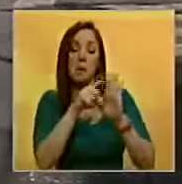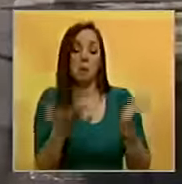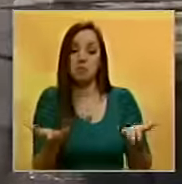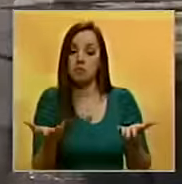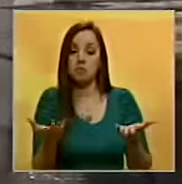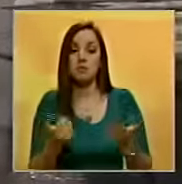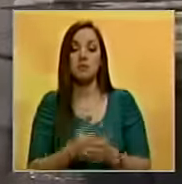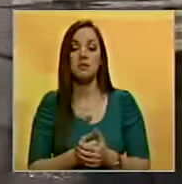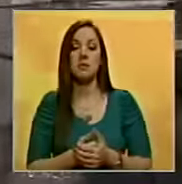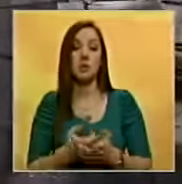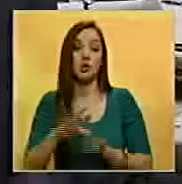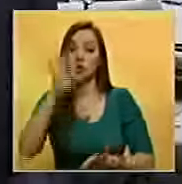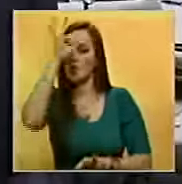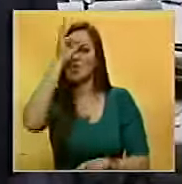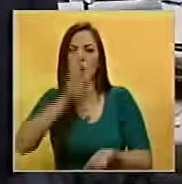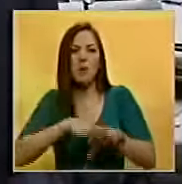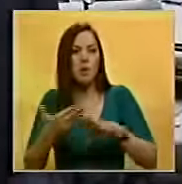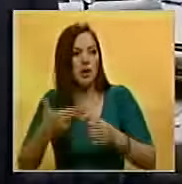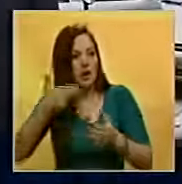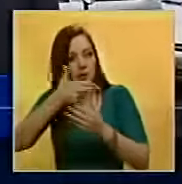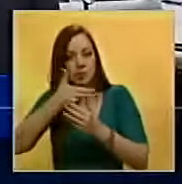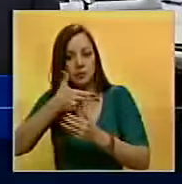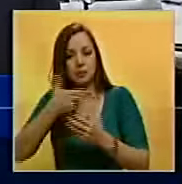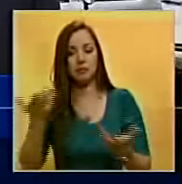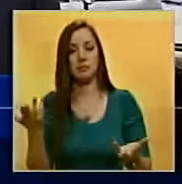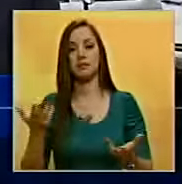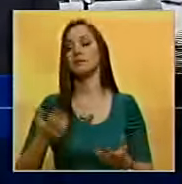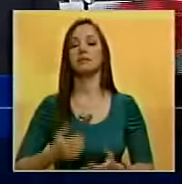identificada. Por ahora se desconoce el móvil de este